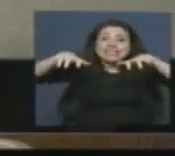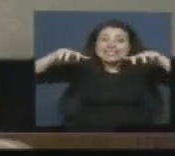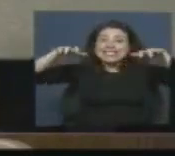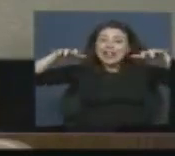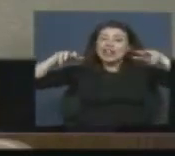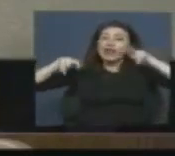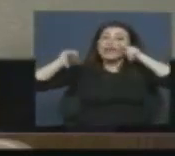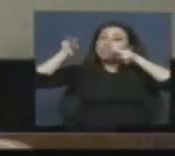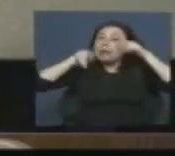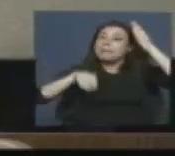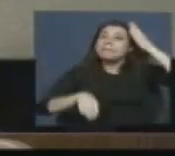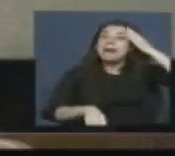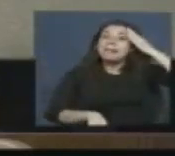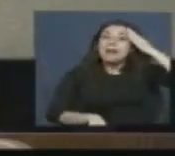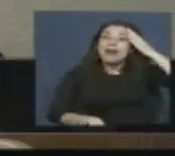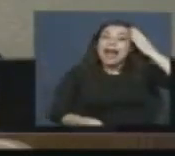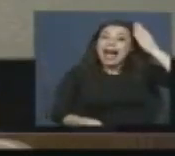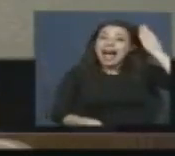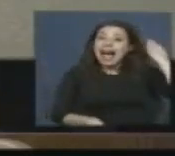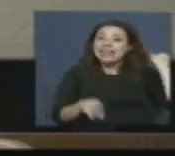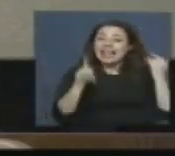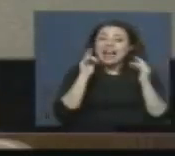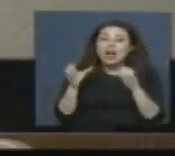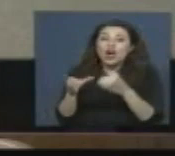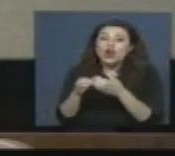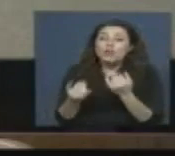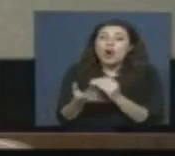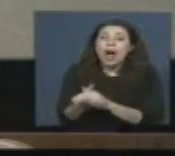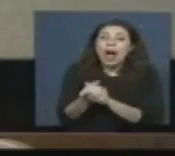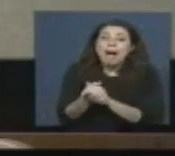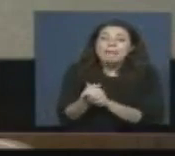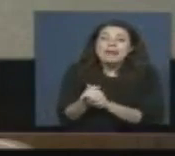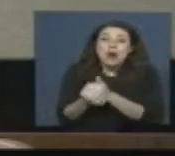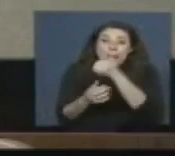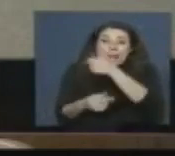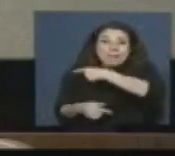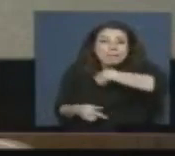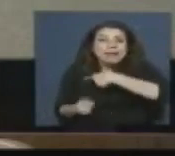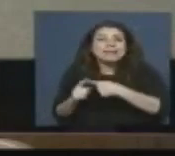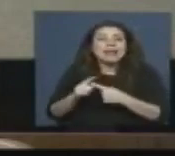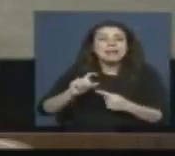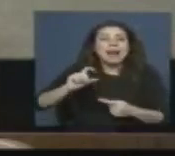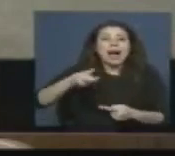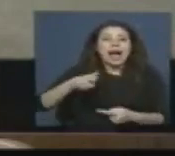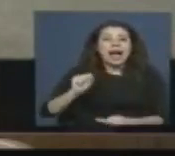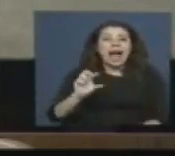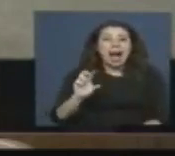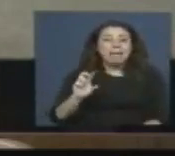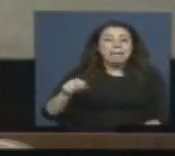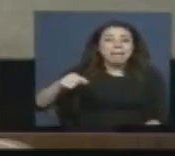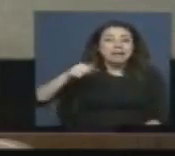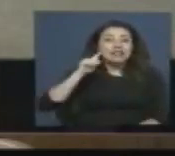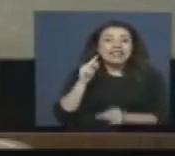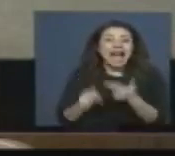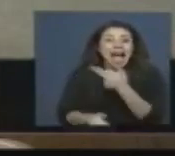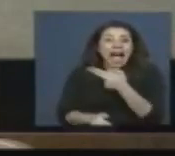niñitas tengan memoria, Allende tenía un grupo de amigos personales que se llamaba GAP, que